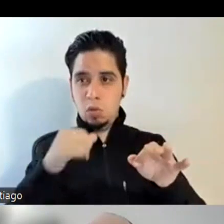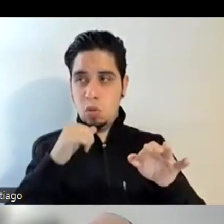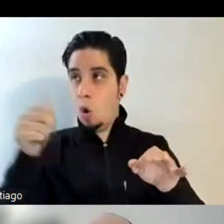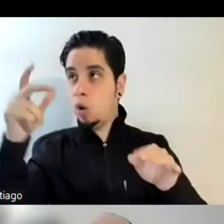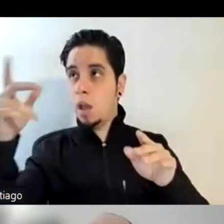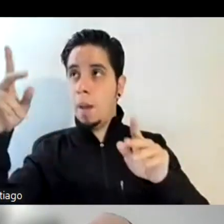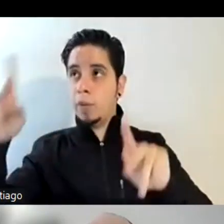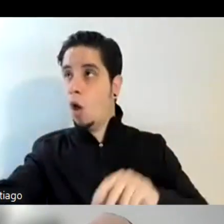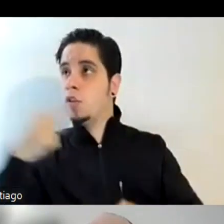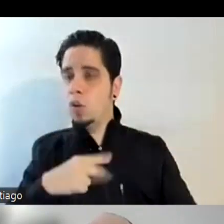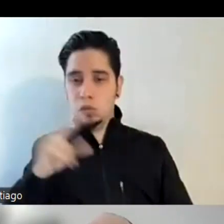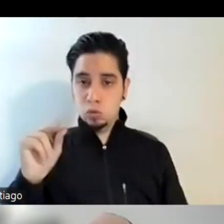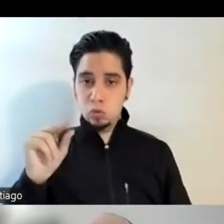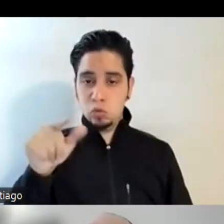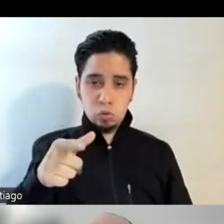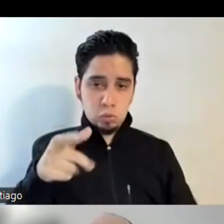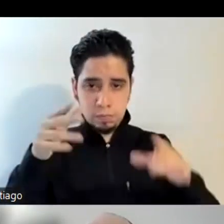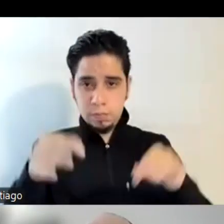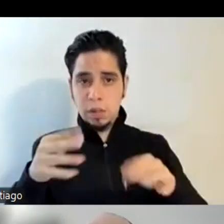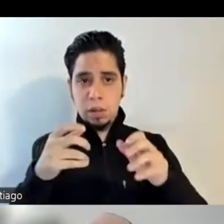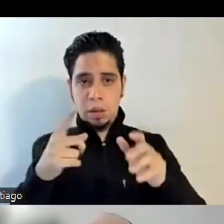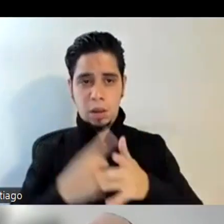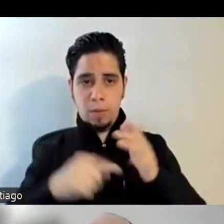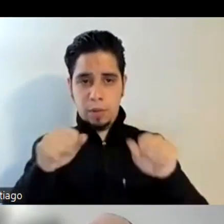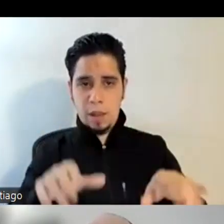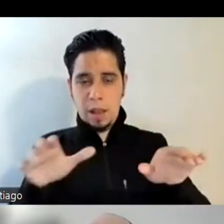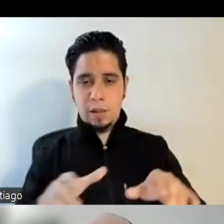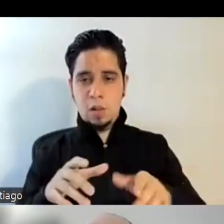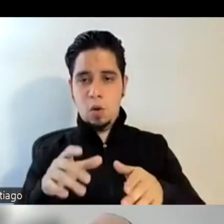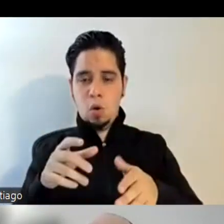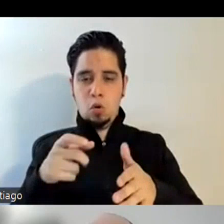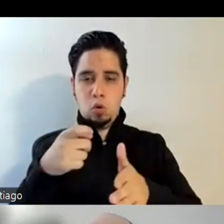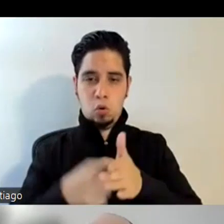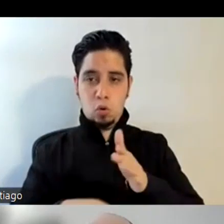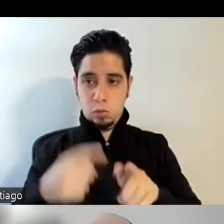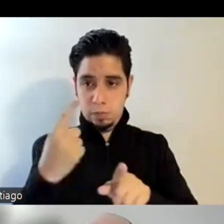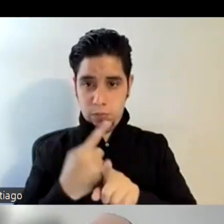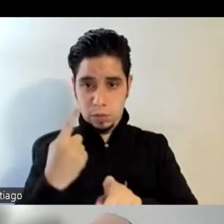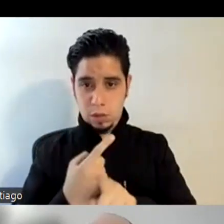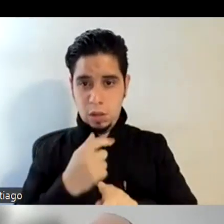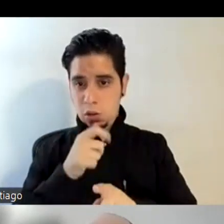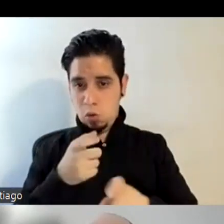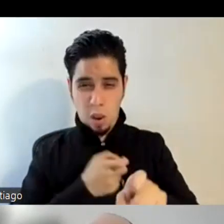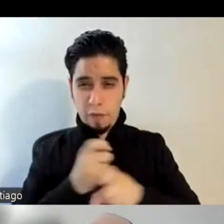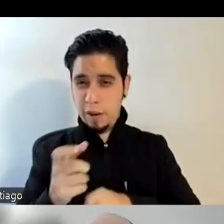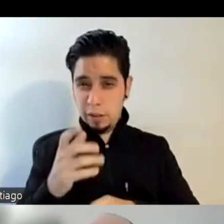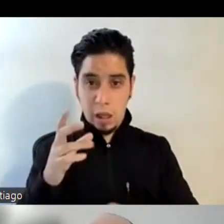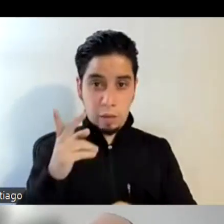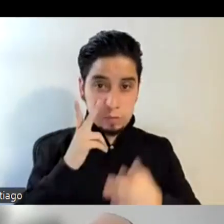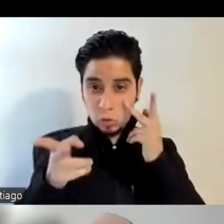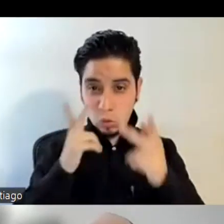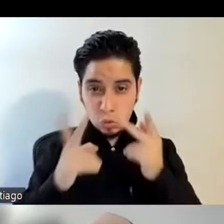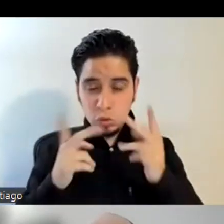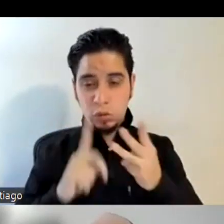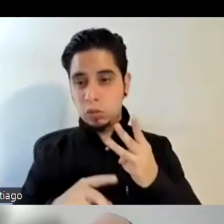porque tú lo puedes organizar de una manera que sea costo efectivo, funcional, pero sin afectar la estética, sin afectar el